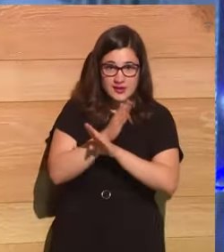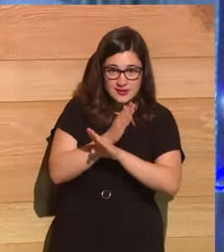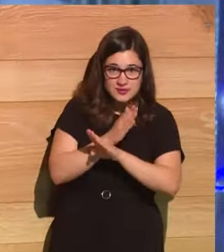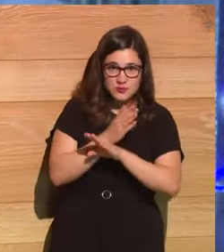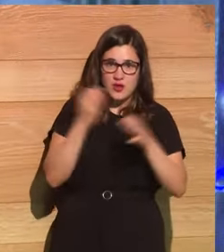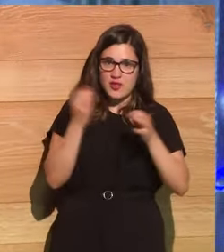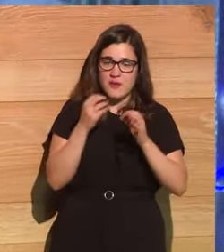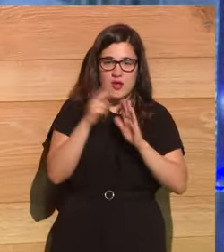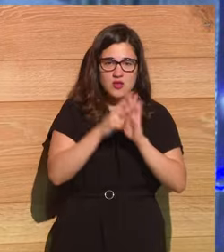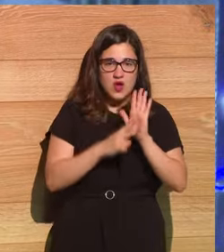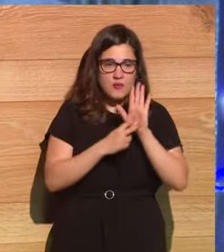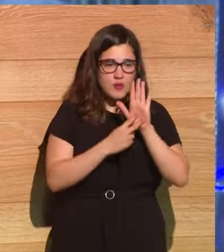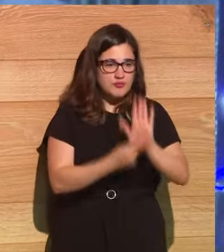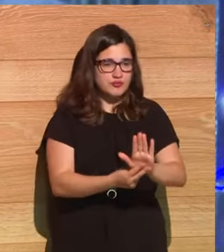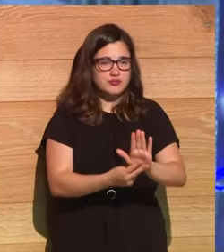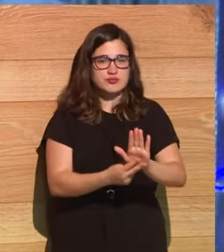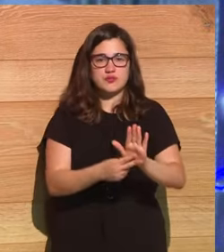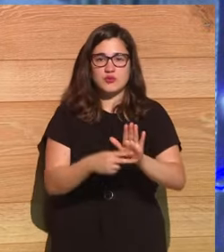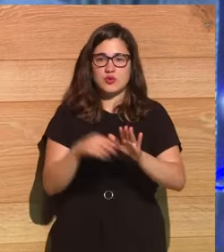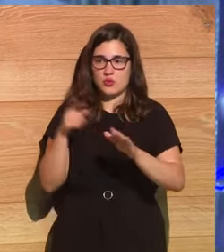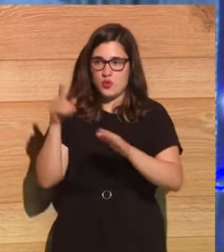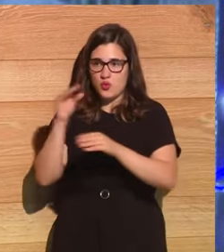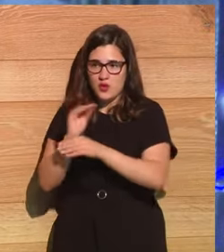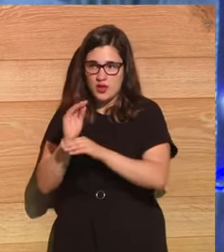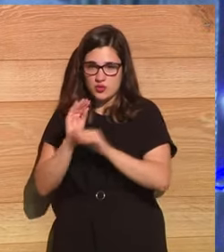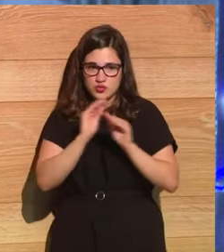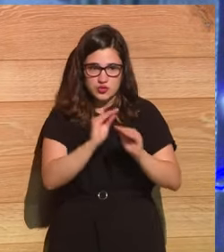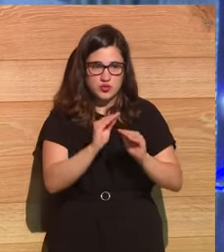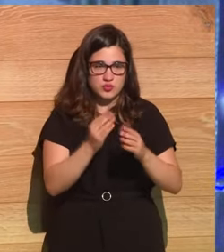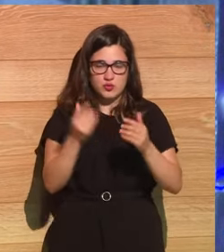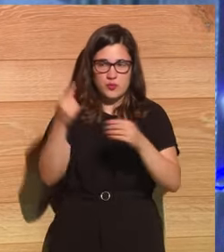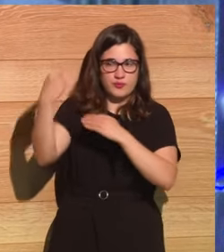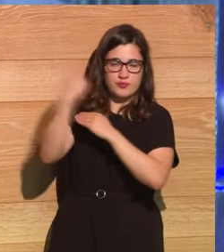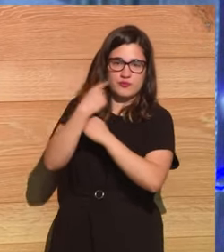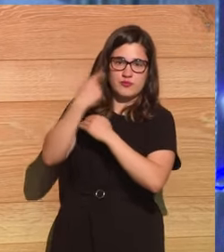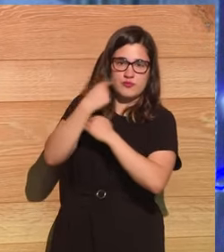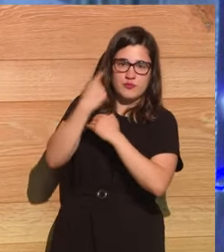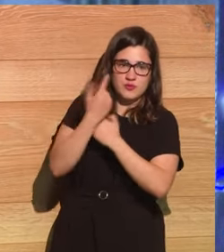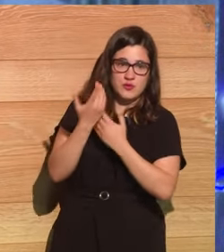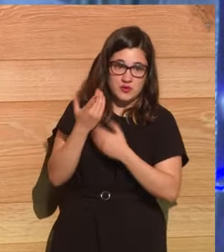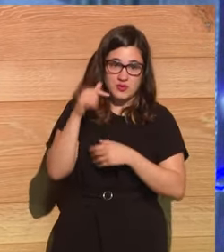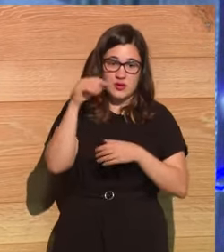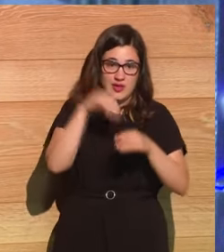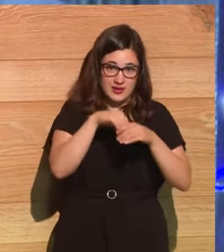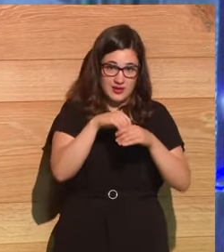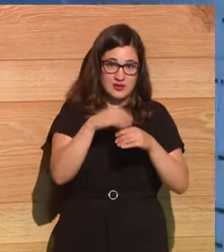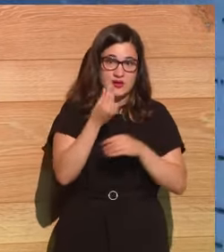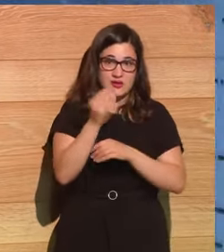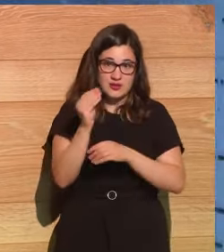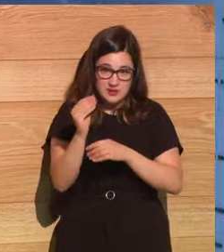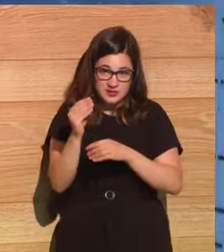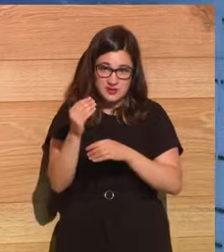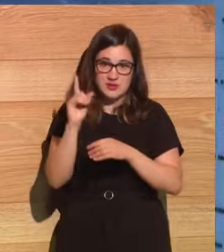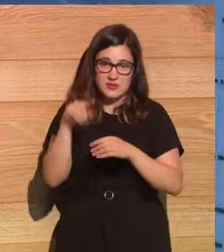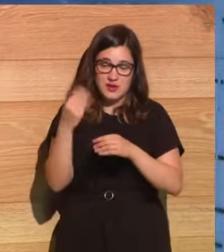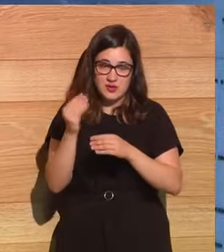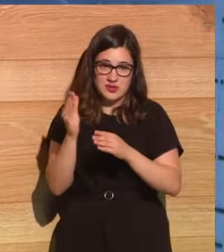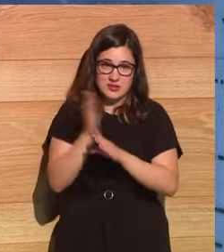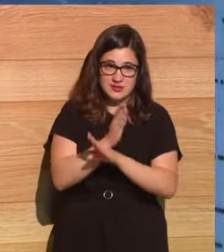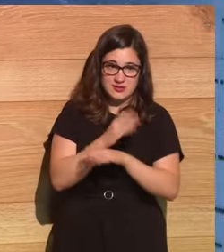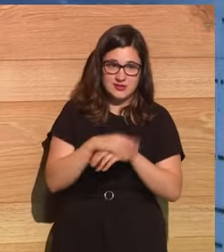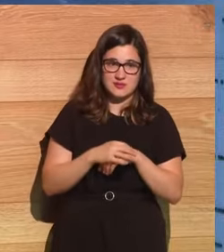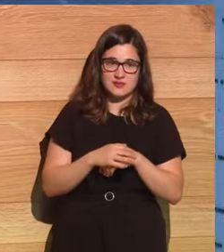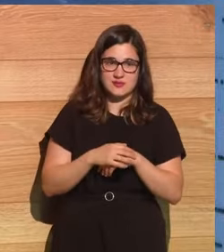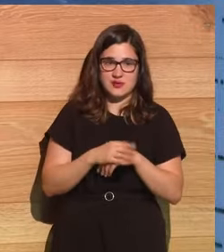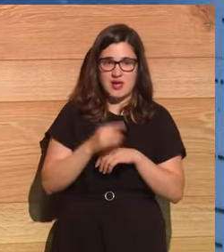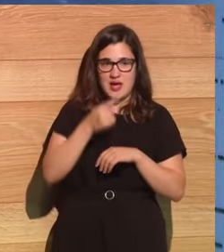con sus reglas, sus jerarquías y sus cuidados. Sí, claro, y ahí estaban esos adolescentes y preadolescentes. Ensayaban ahí. O sea, eran